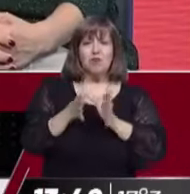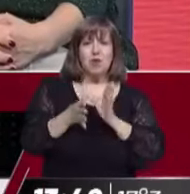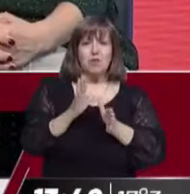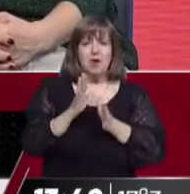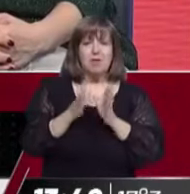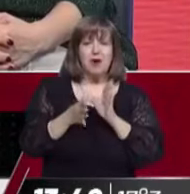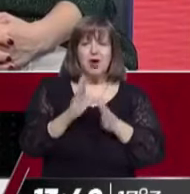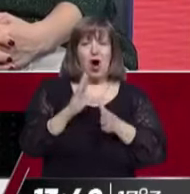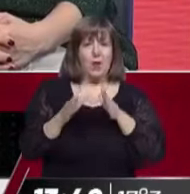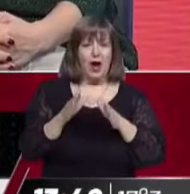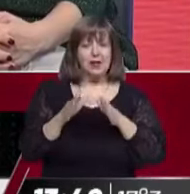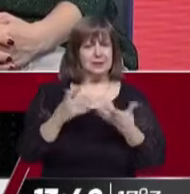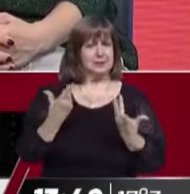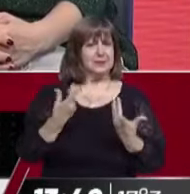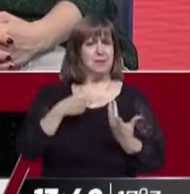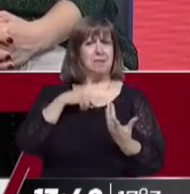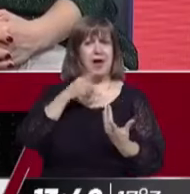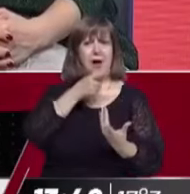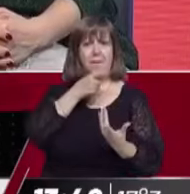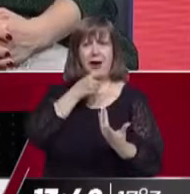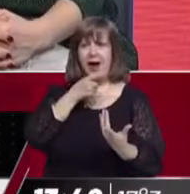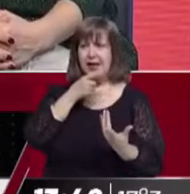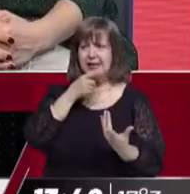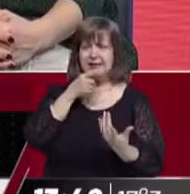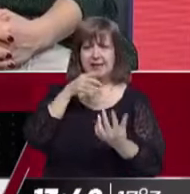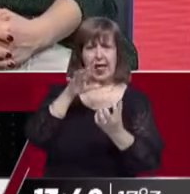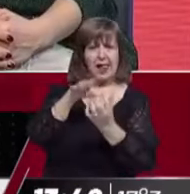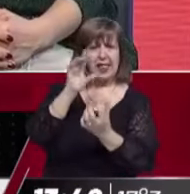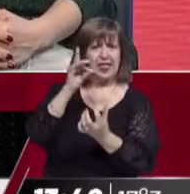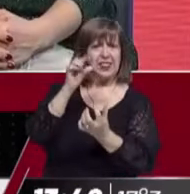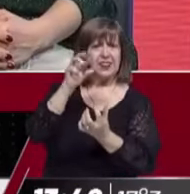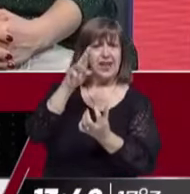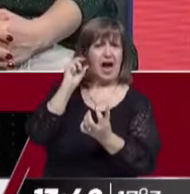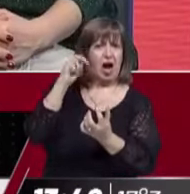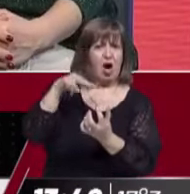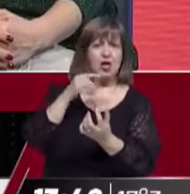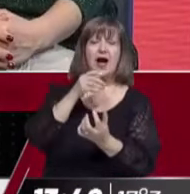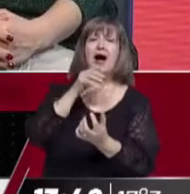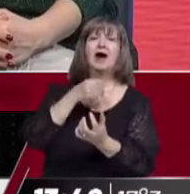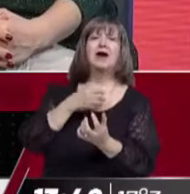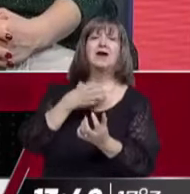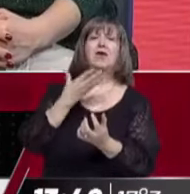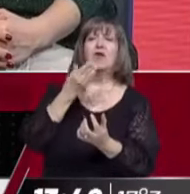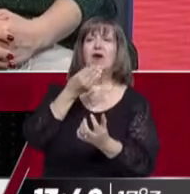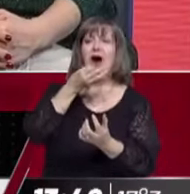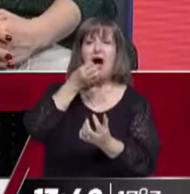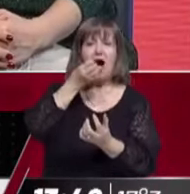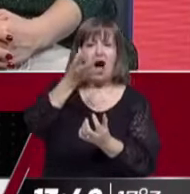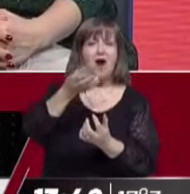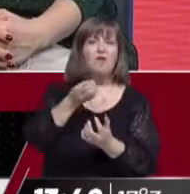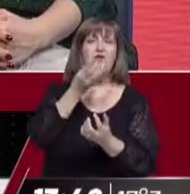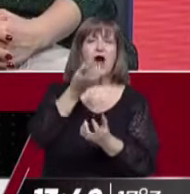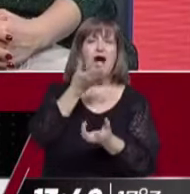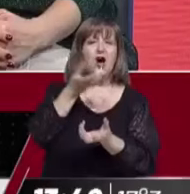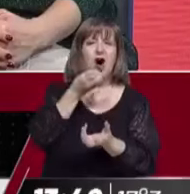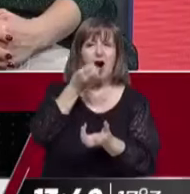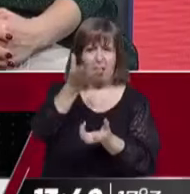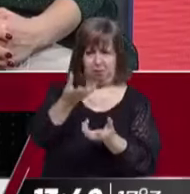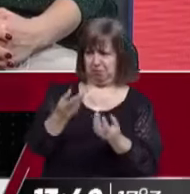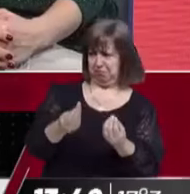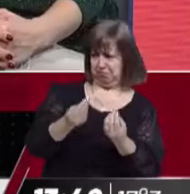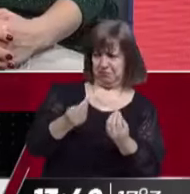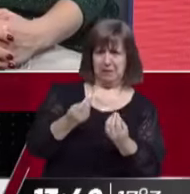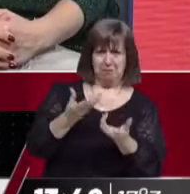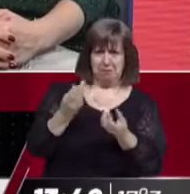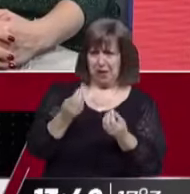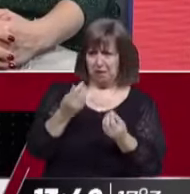tiene todas las innovaciones que responden a las necesidades de muchos estadounidenses acá. Vos decís, ¿para qué querés un perro que